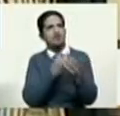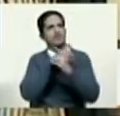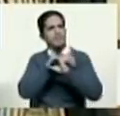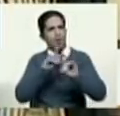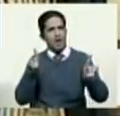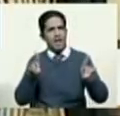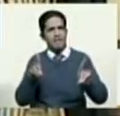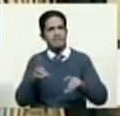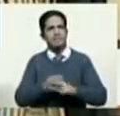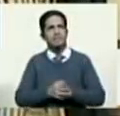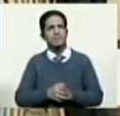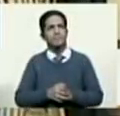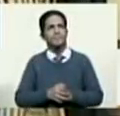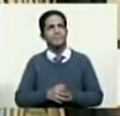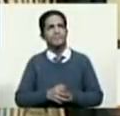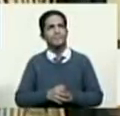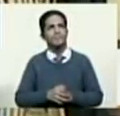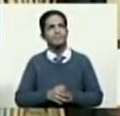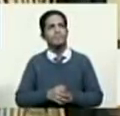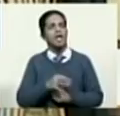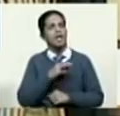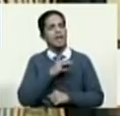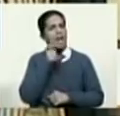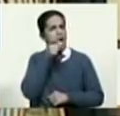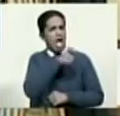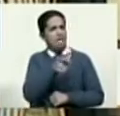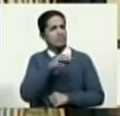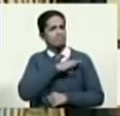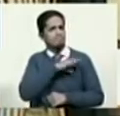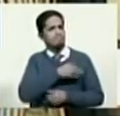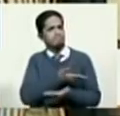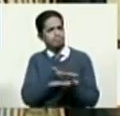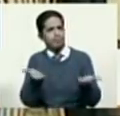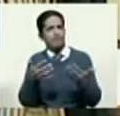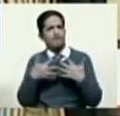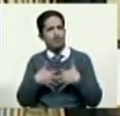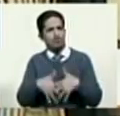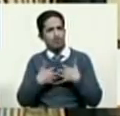el Estado funcionando, con la sociedad funcionando, y bueno,